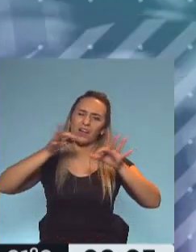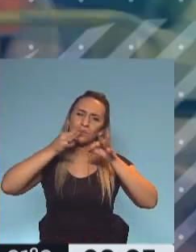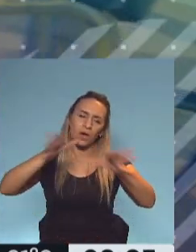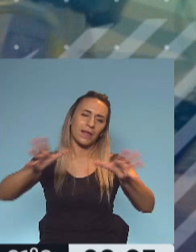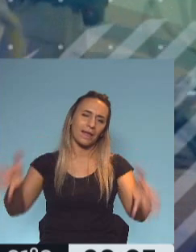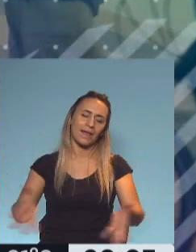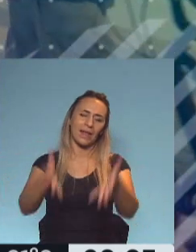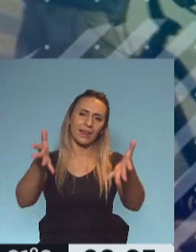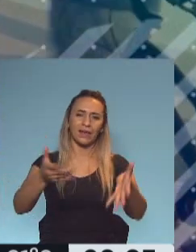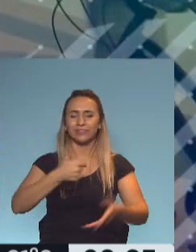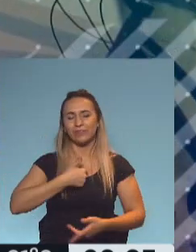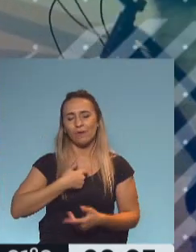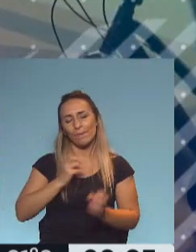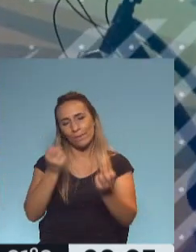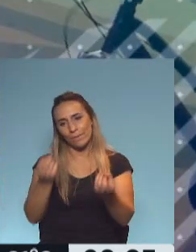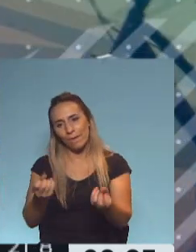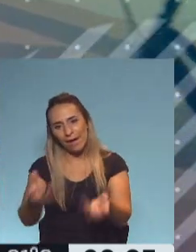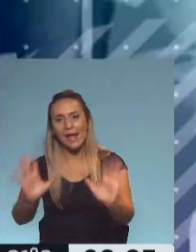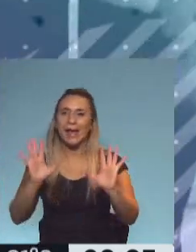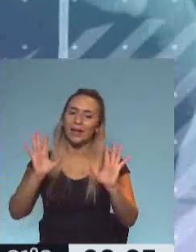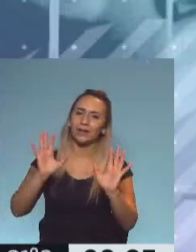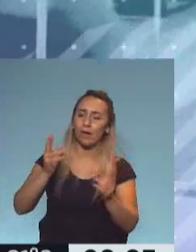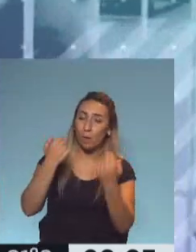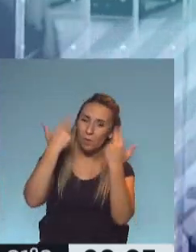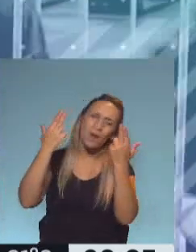No estoy para tolerar la indisciplina.